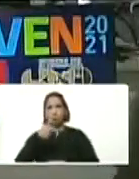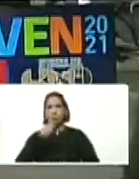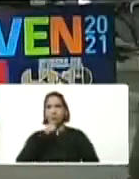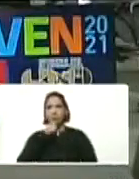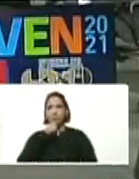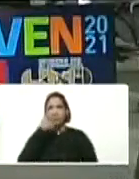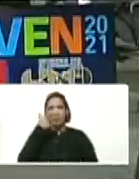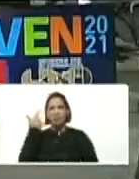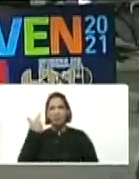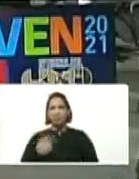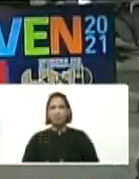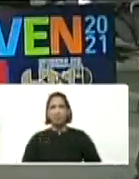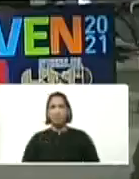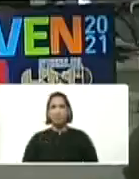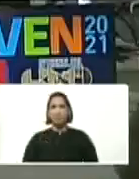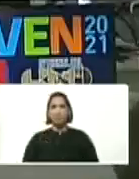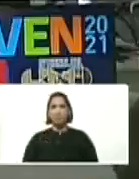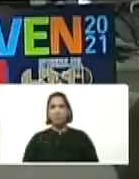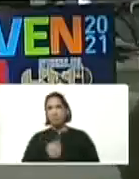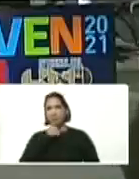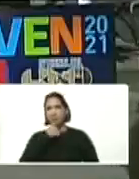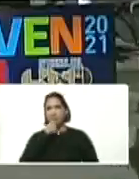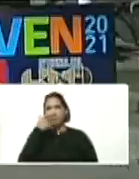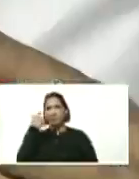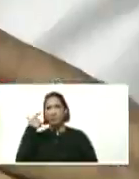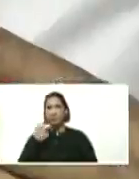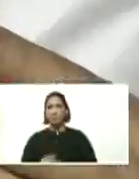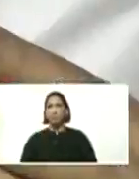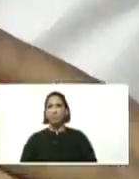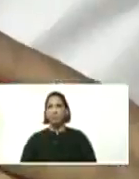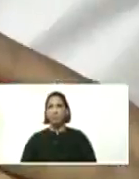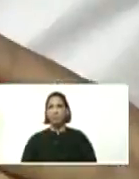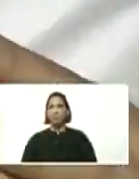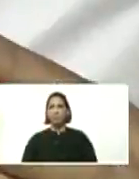vale. Miren quién tengo aquí. Vente, cámara.